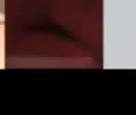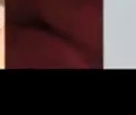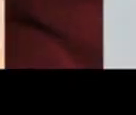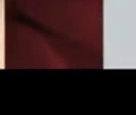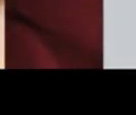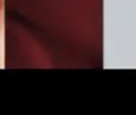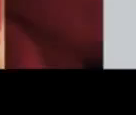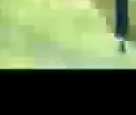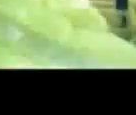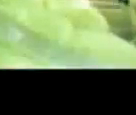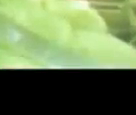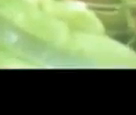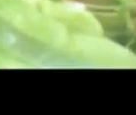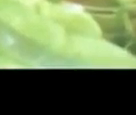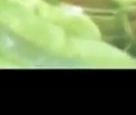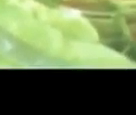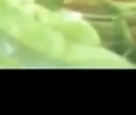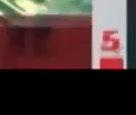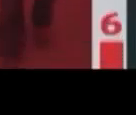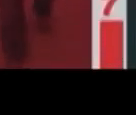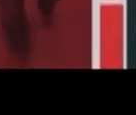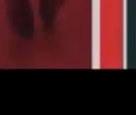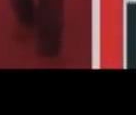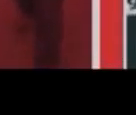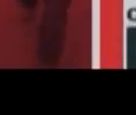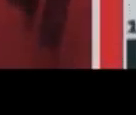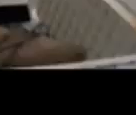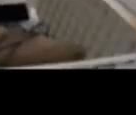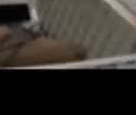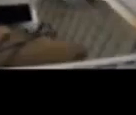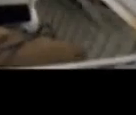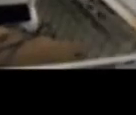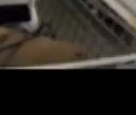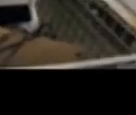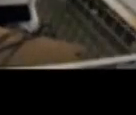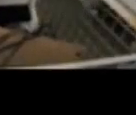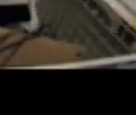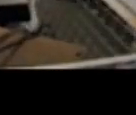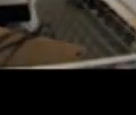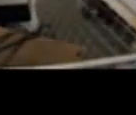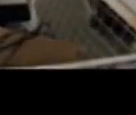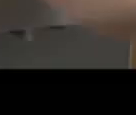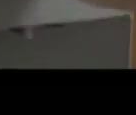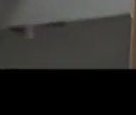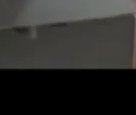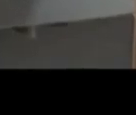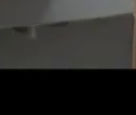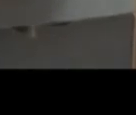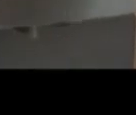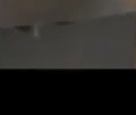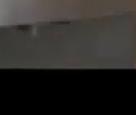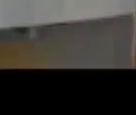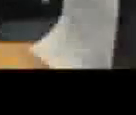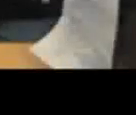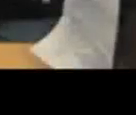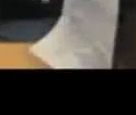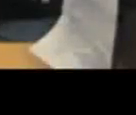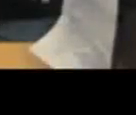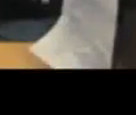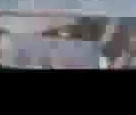Canal UCR presenta Yo Consumidor, una serie de la Deutsche Welle sobre lo que el mundo produce